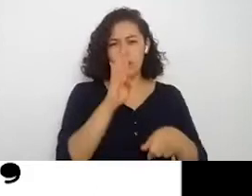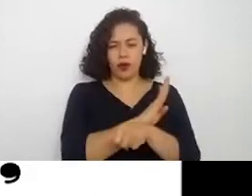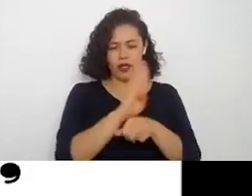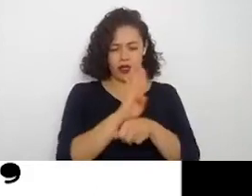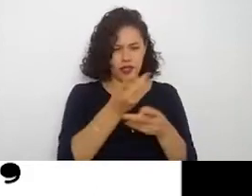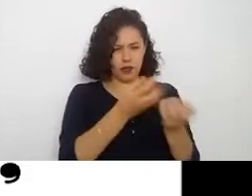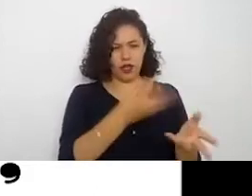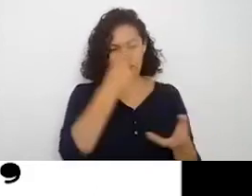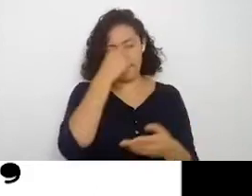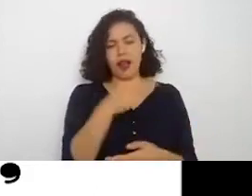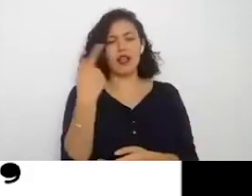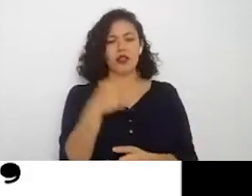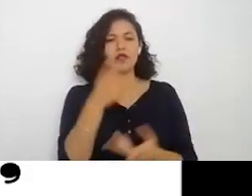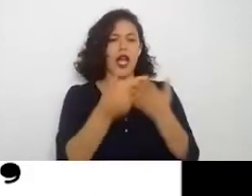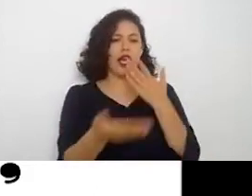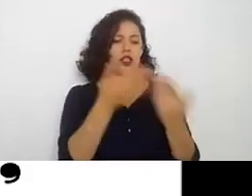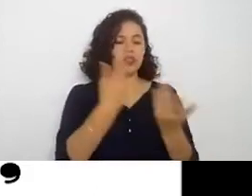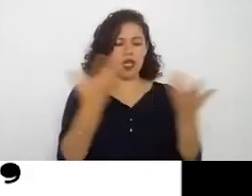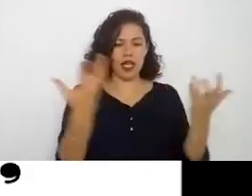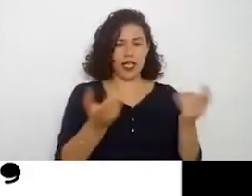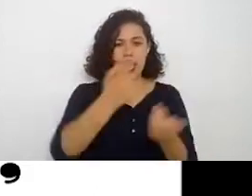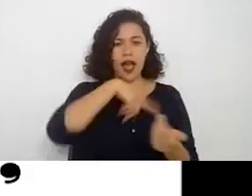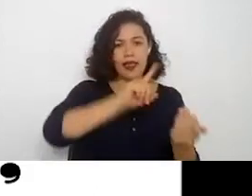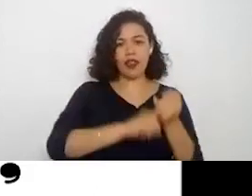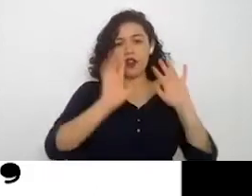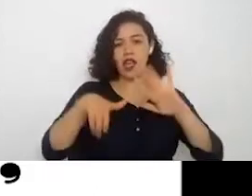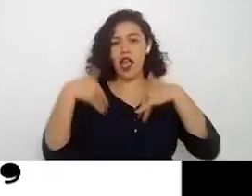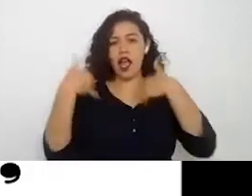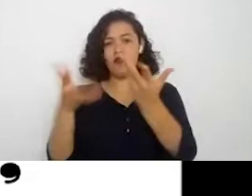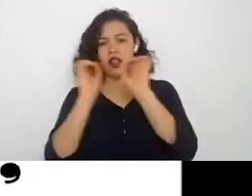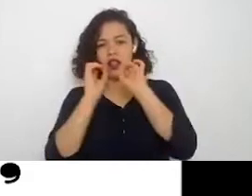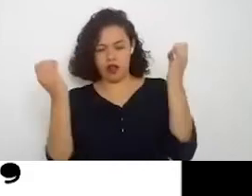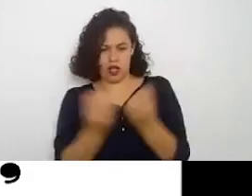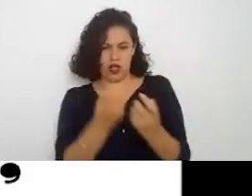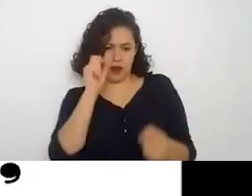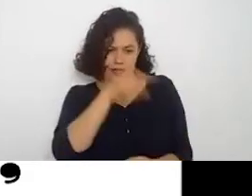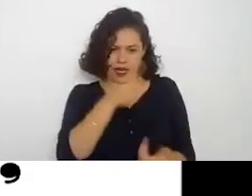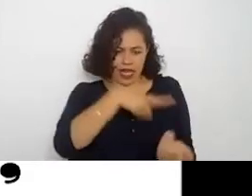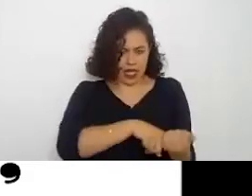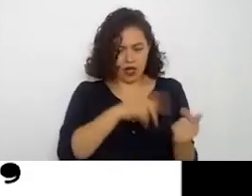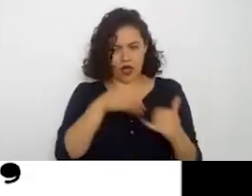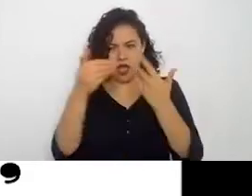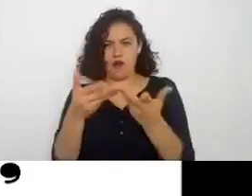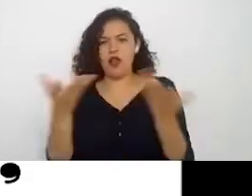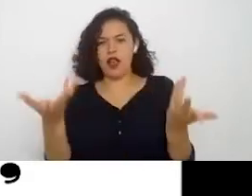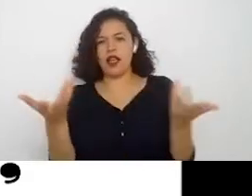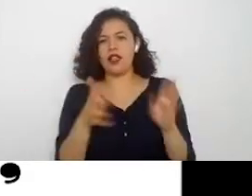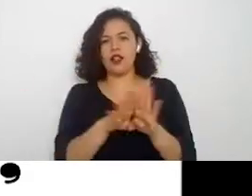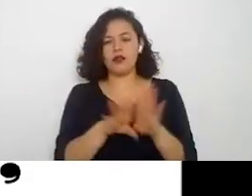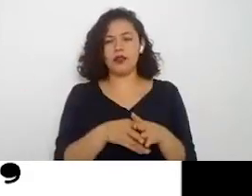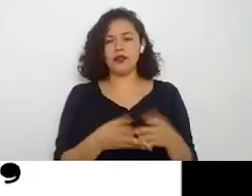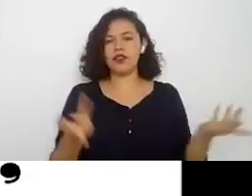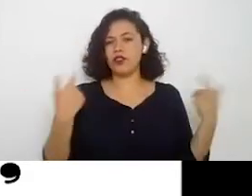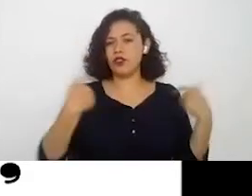acciones a realizar dentro y fuera de la organización. ¿Sí? Es como decir, usamos una